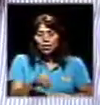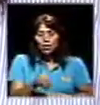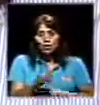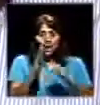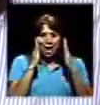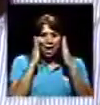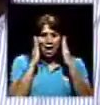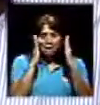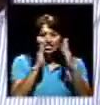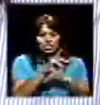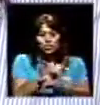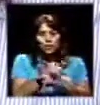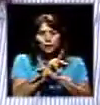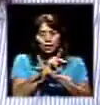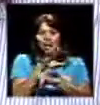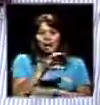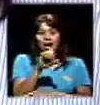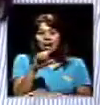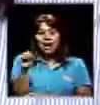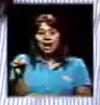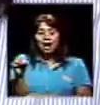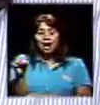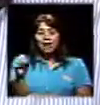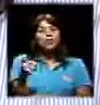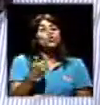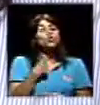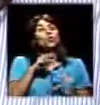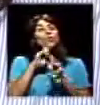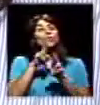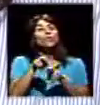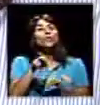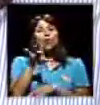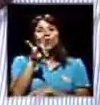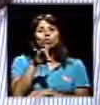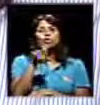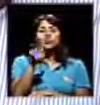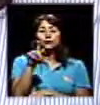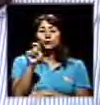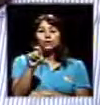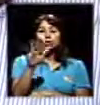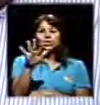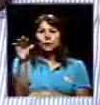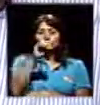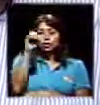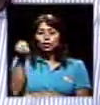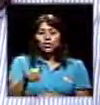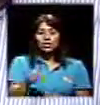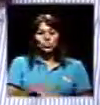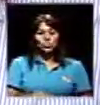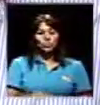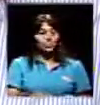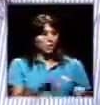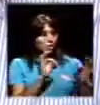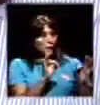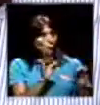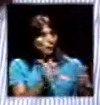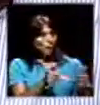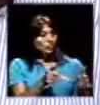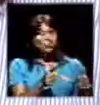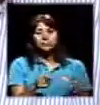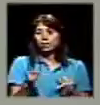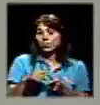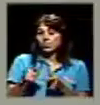homogéneas de la caja, alcanzó un 82.5%. Está muy bien. Entonces,